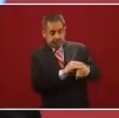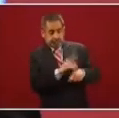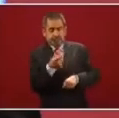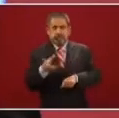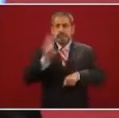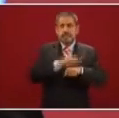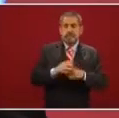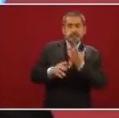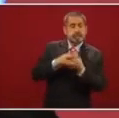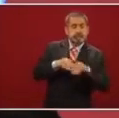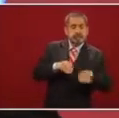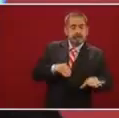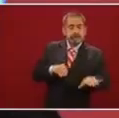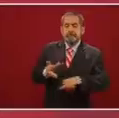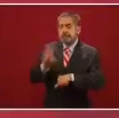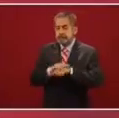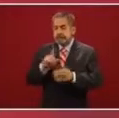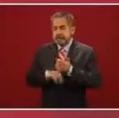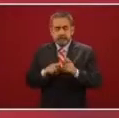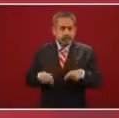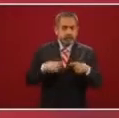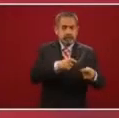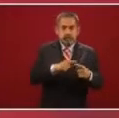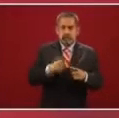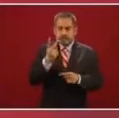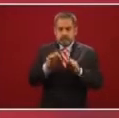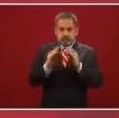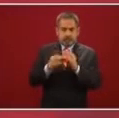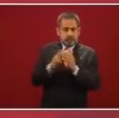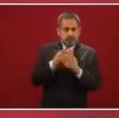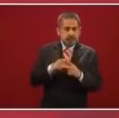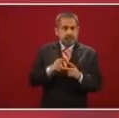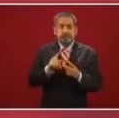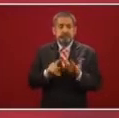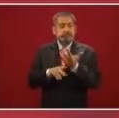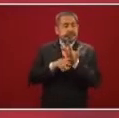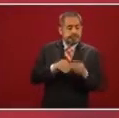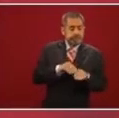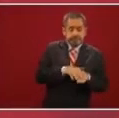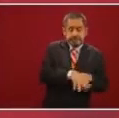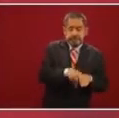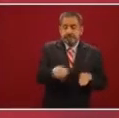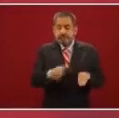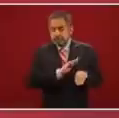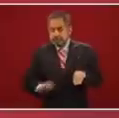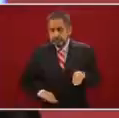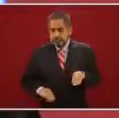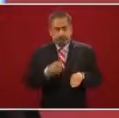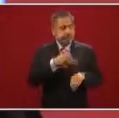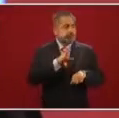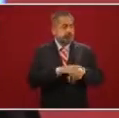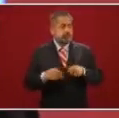de descarga. Los permisos de descarga se otorgan en dos modalidades. Si descarga al drenaje municipal, ese permiso de descarga